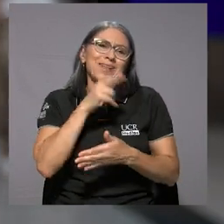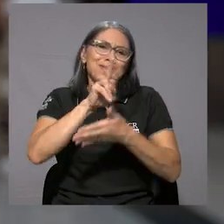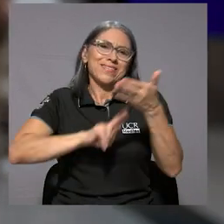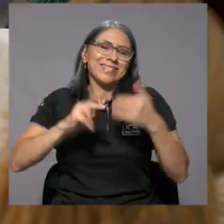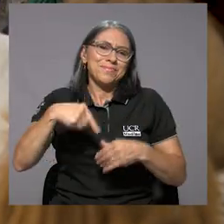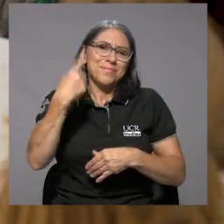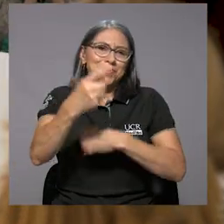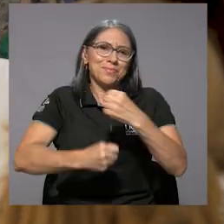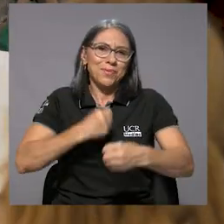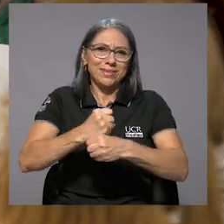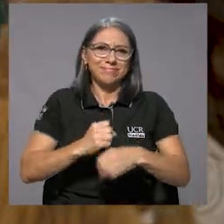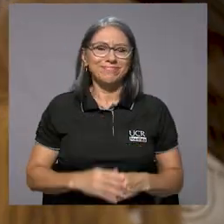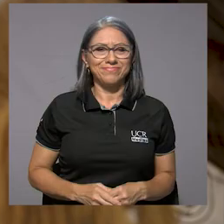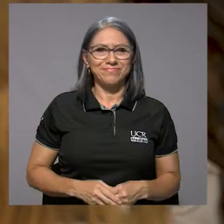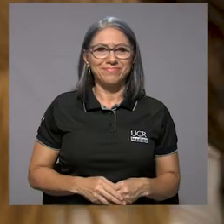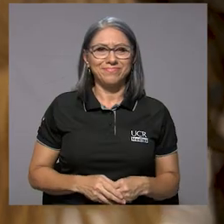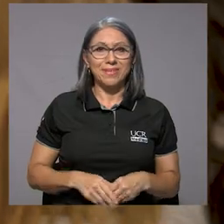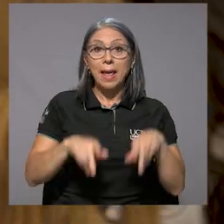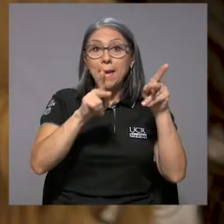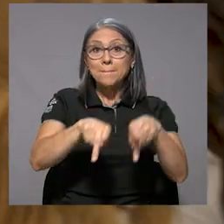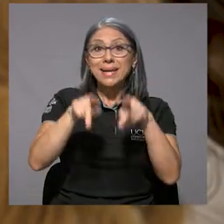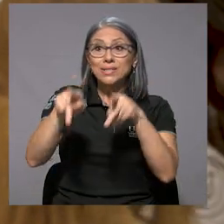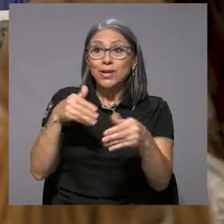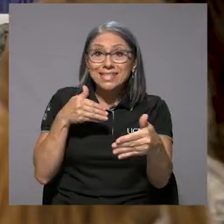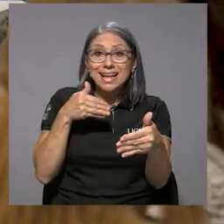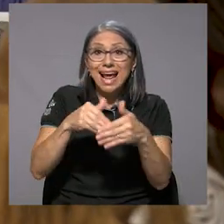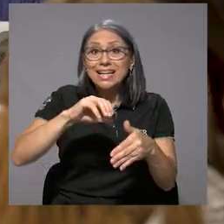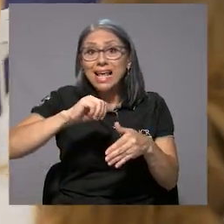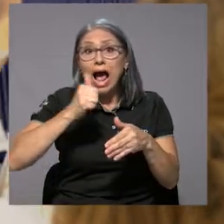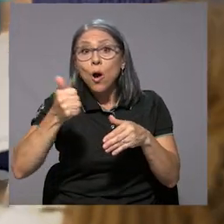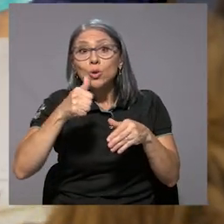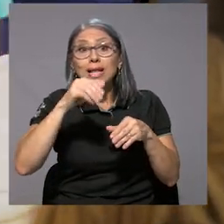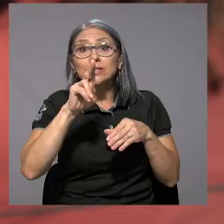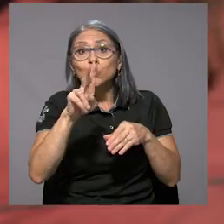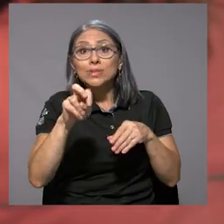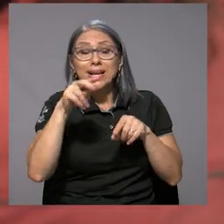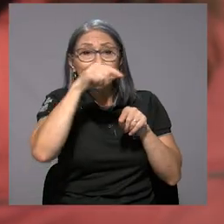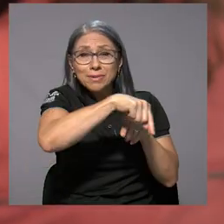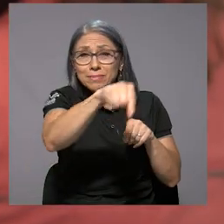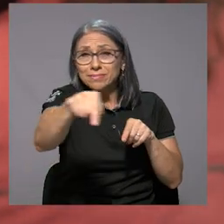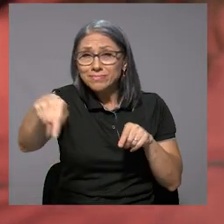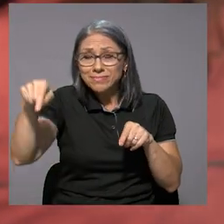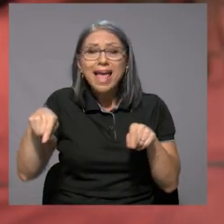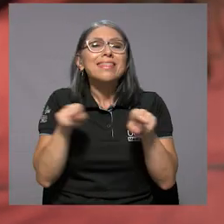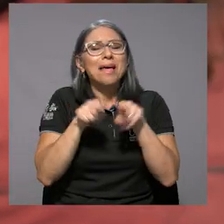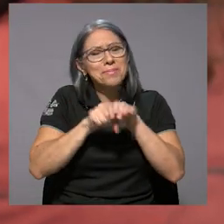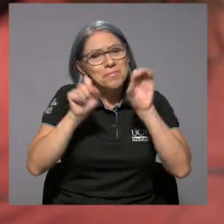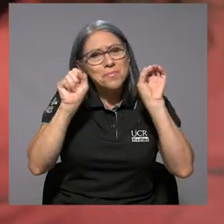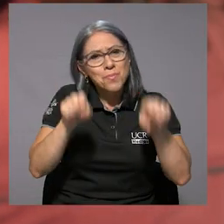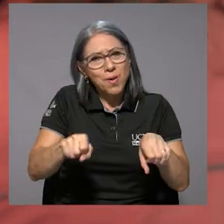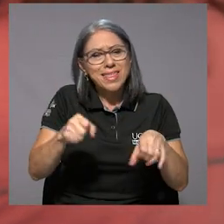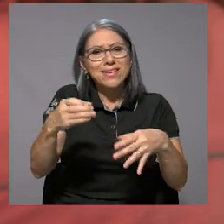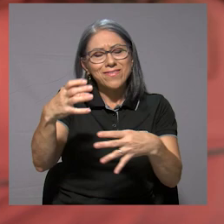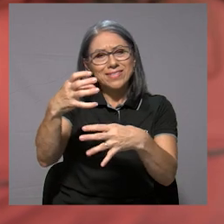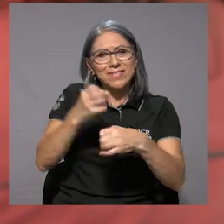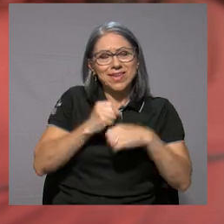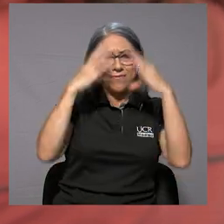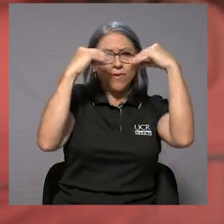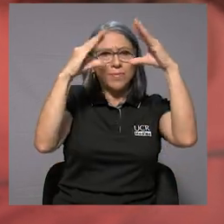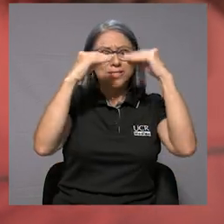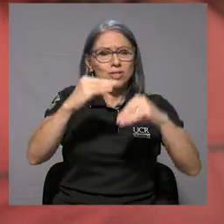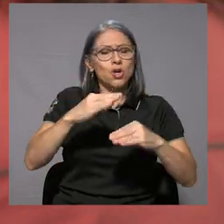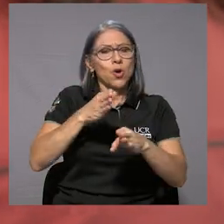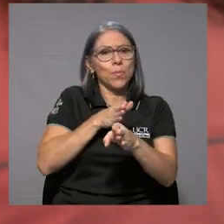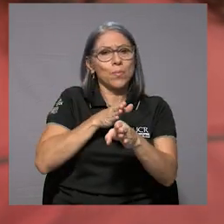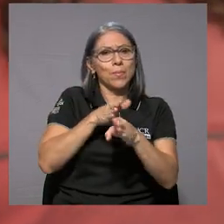año. Las personas cercanas a las demás sedes de la Universidad de Costa Rica también pueden recibir información vocacional, según la